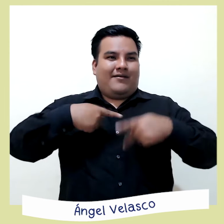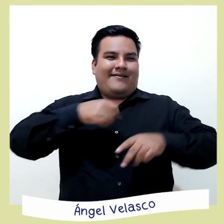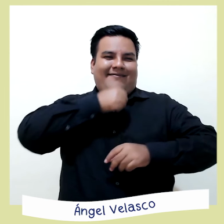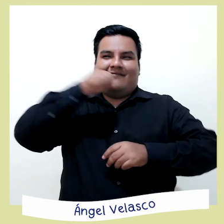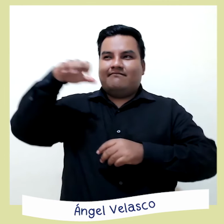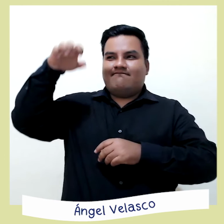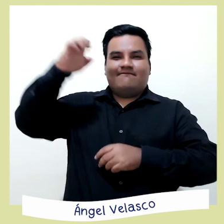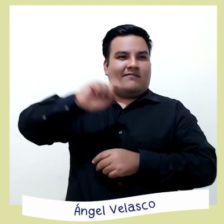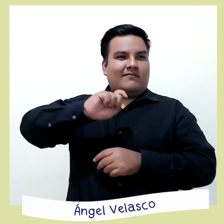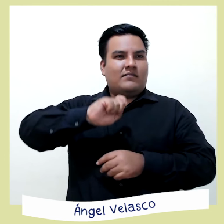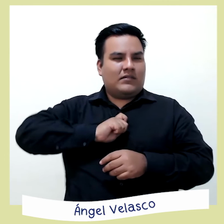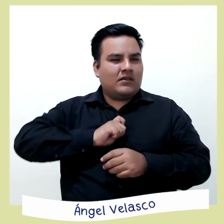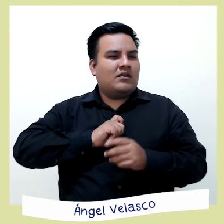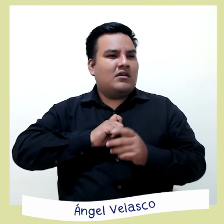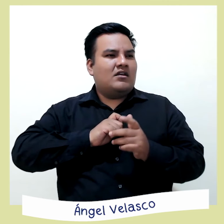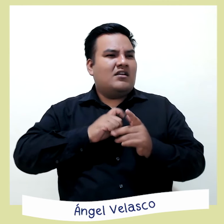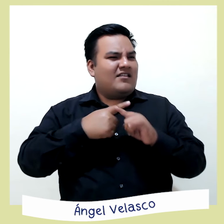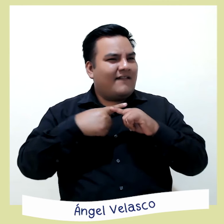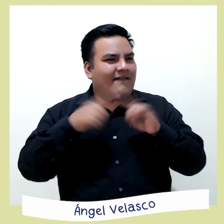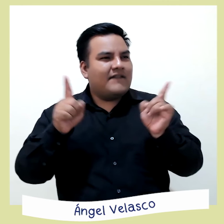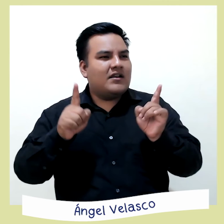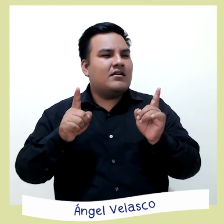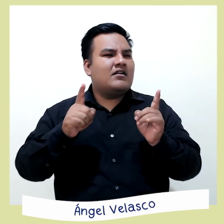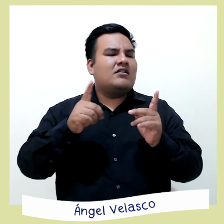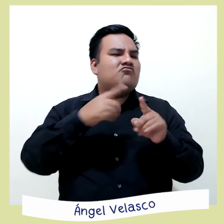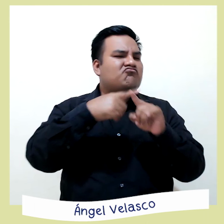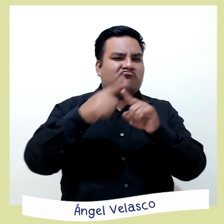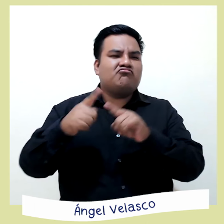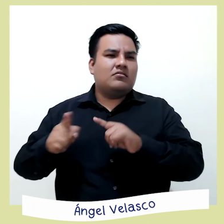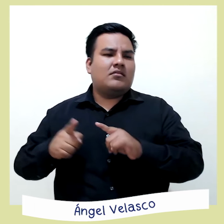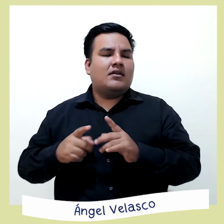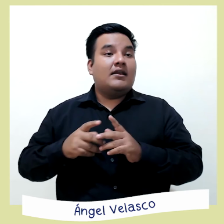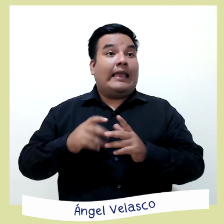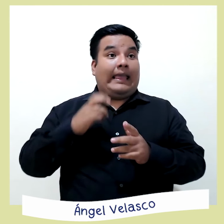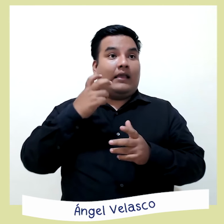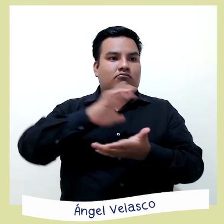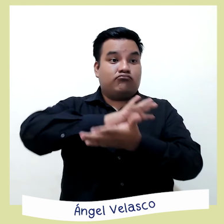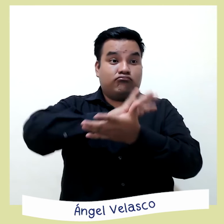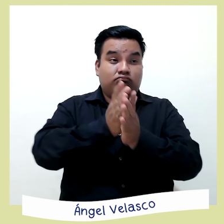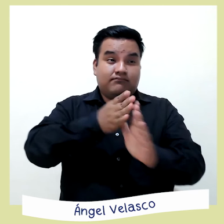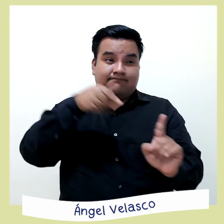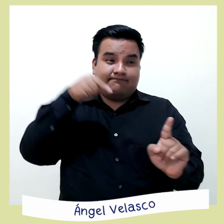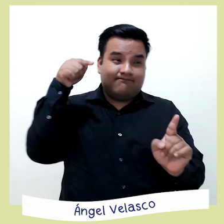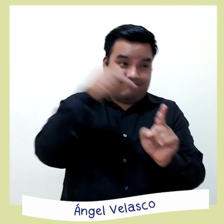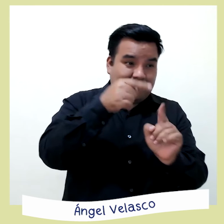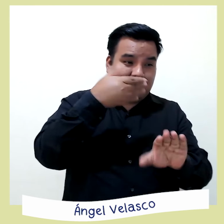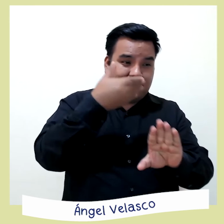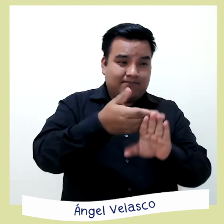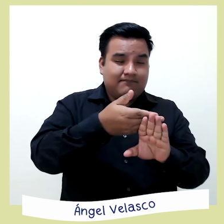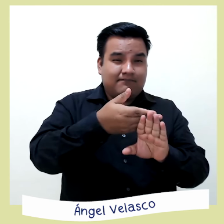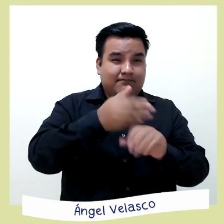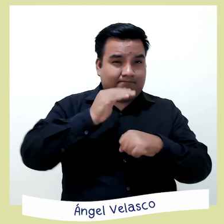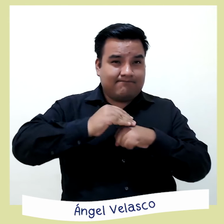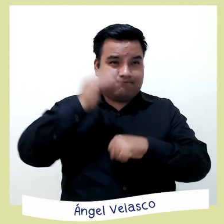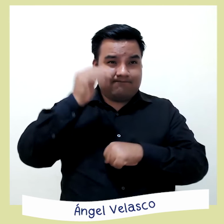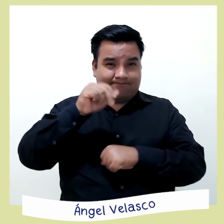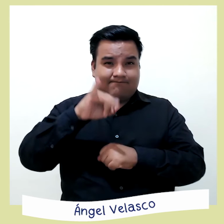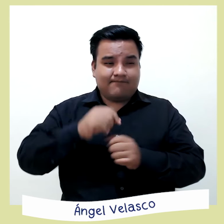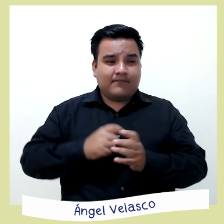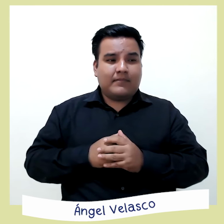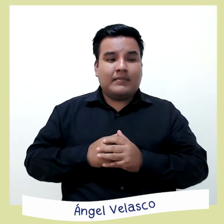pregunta? Sí, sí, te la repito, era cuando una persona mayor tiene una orientación